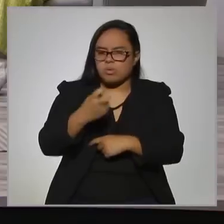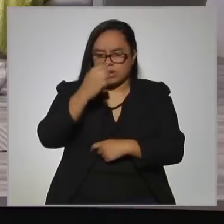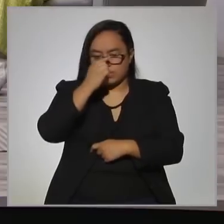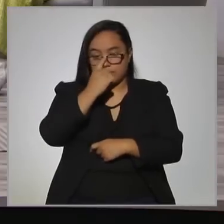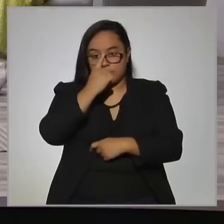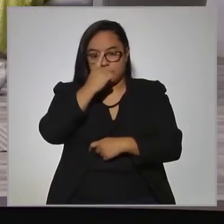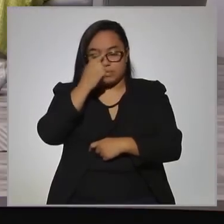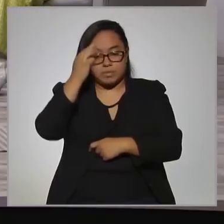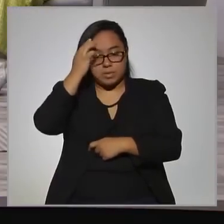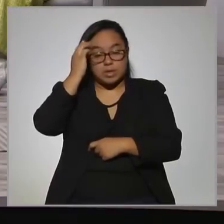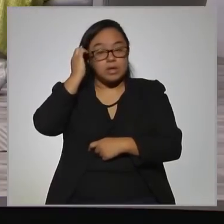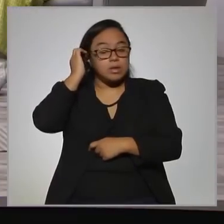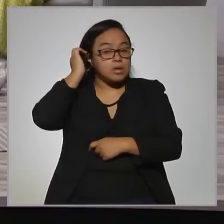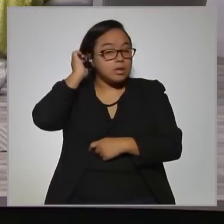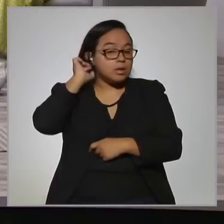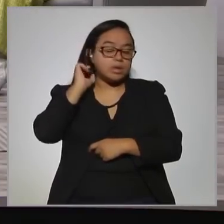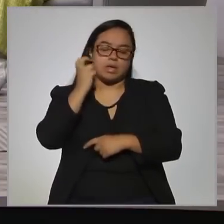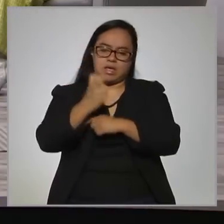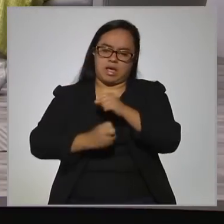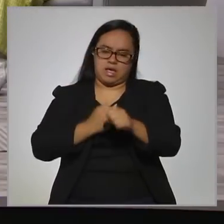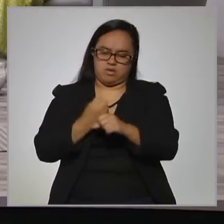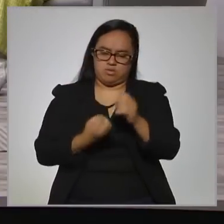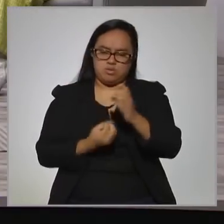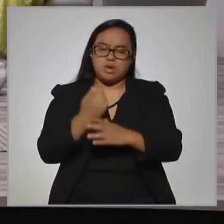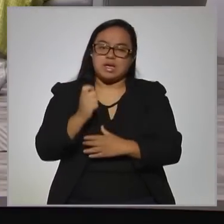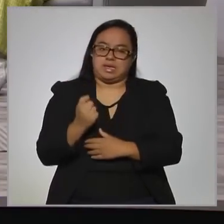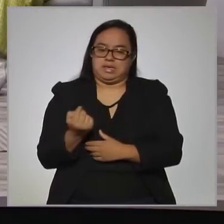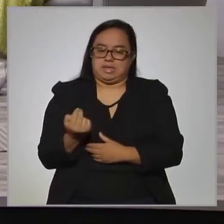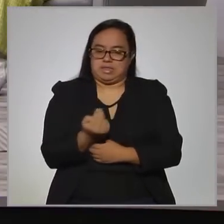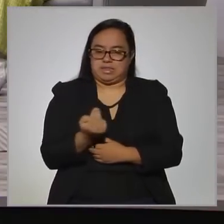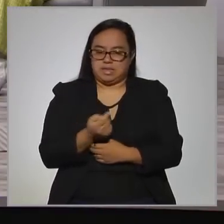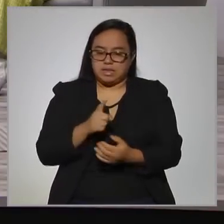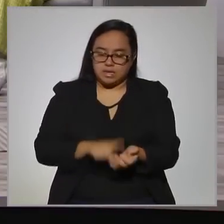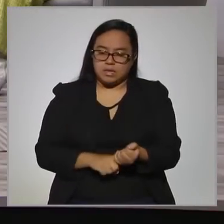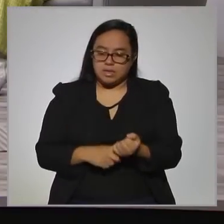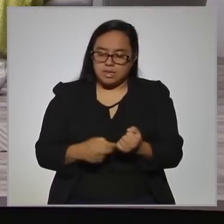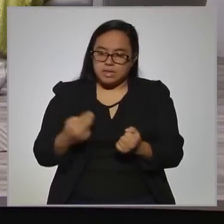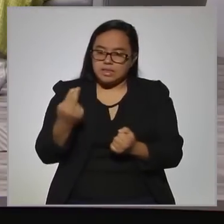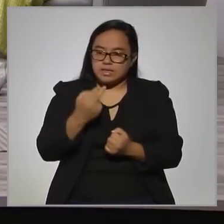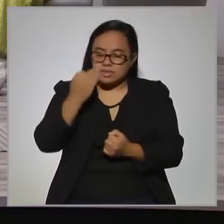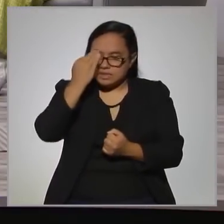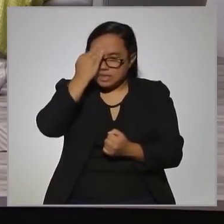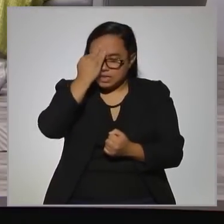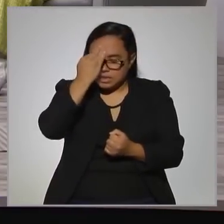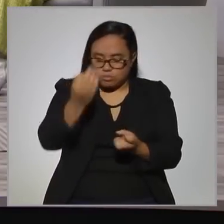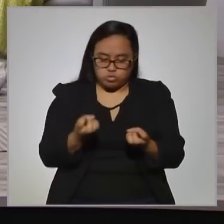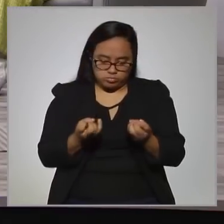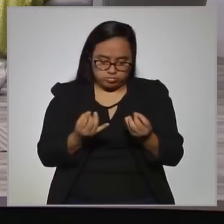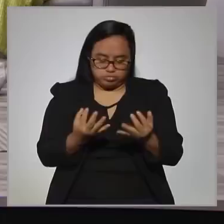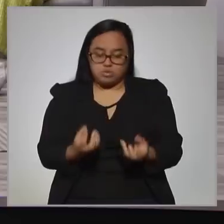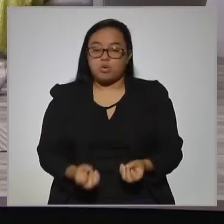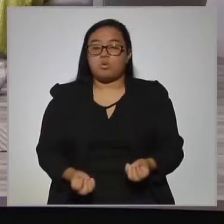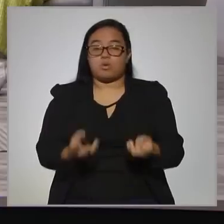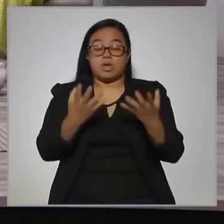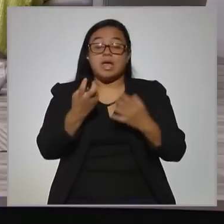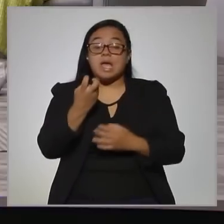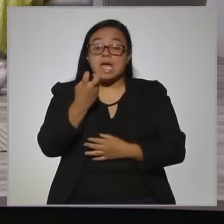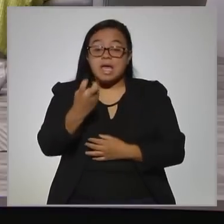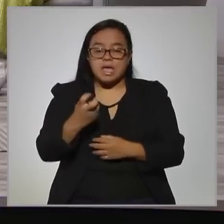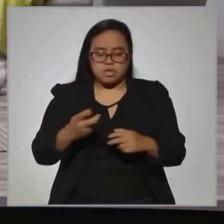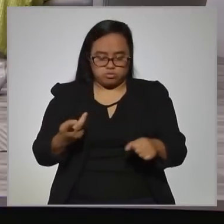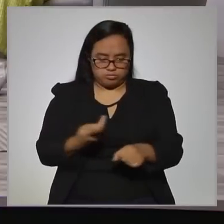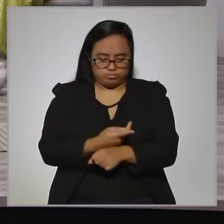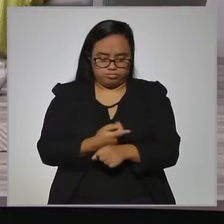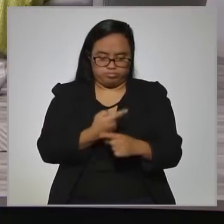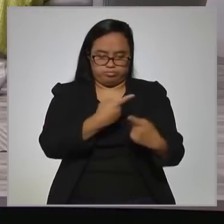El año nuevo en general se va a remontar a esa necesidad que se tiene de computar el tiempo, ¿no? Entonces eso va a ocurrir a partir de